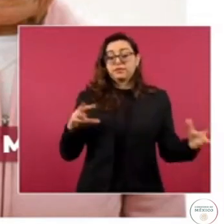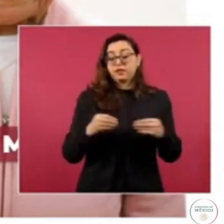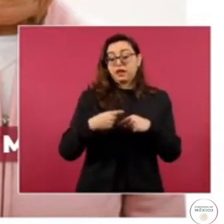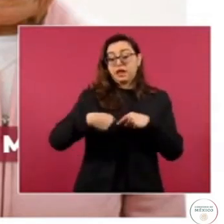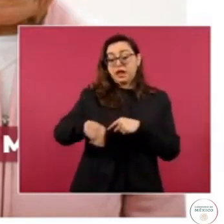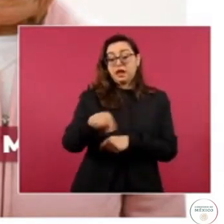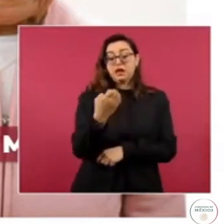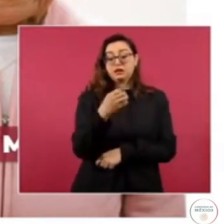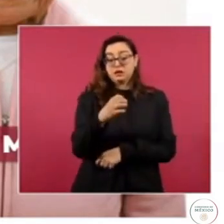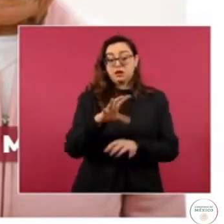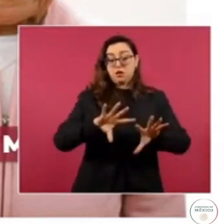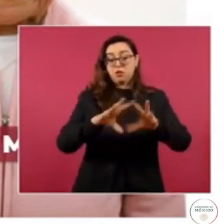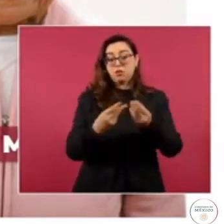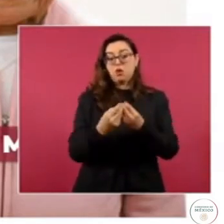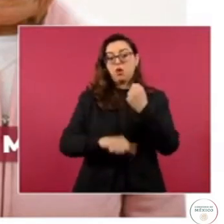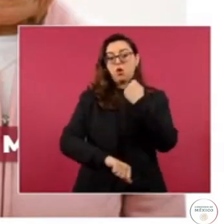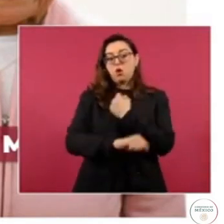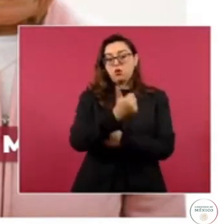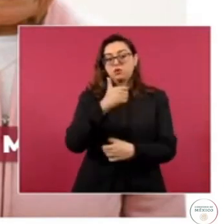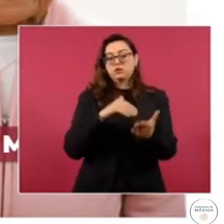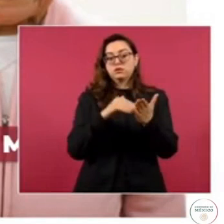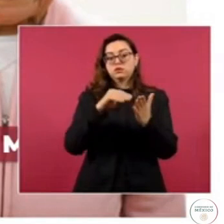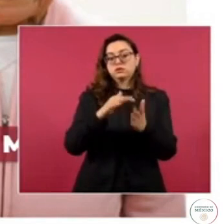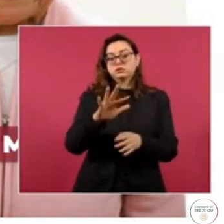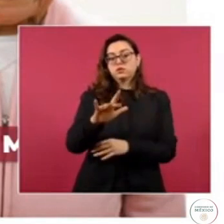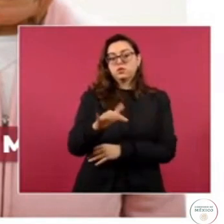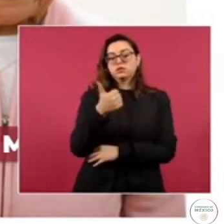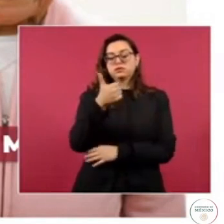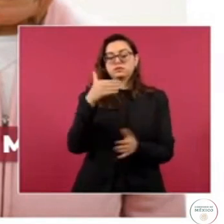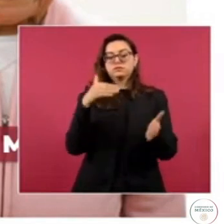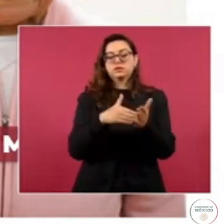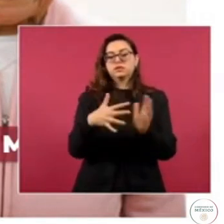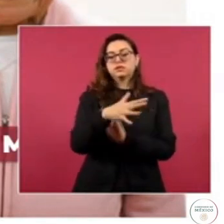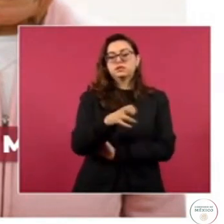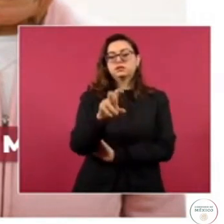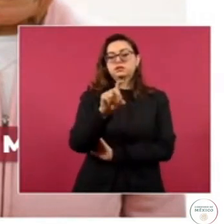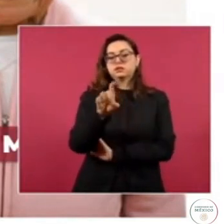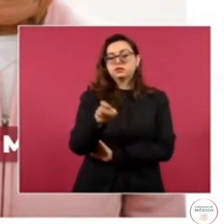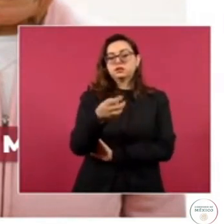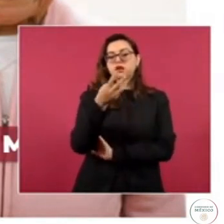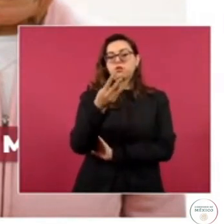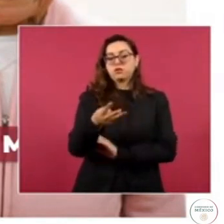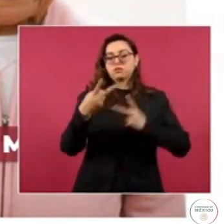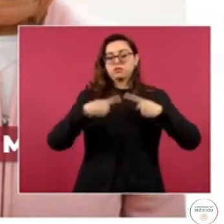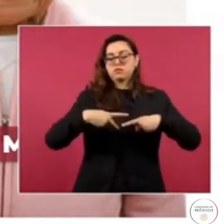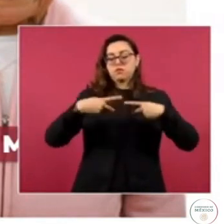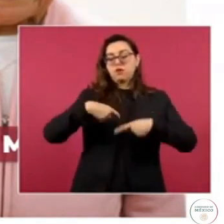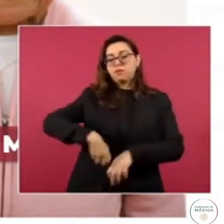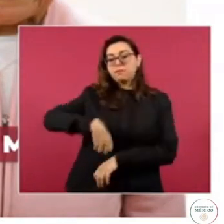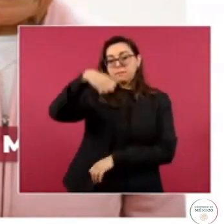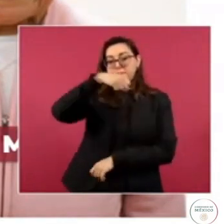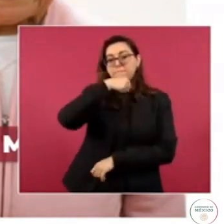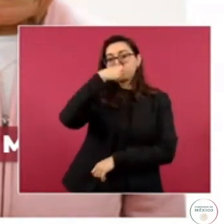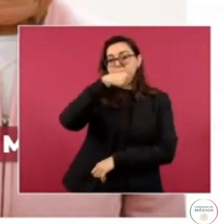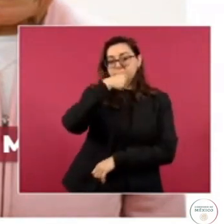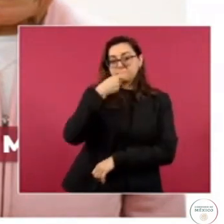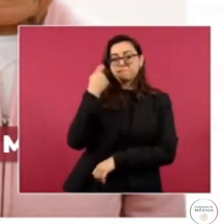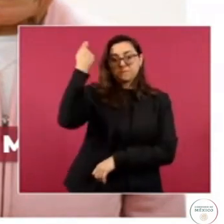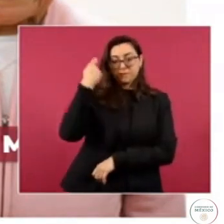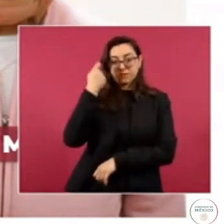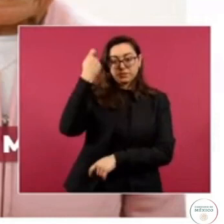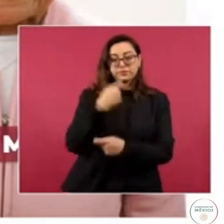enero es de 11 millones 56 mil 534 adultos mayores. Adelante.